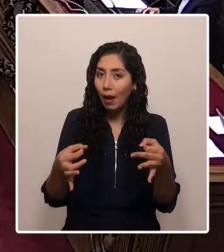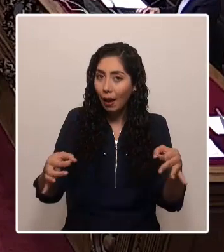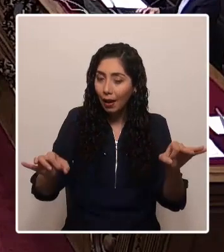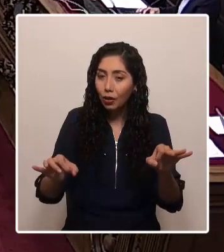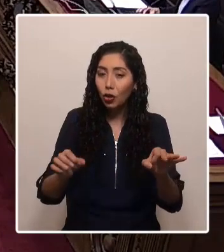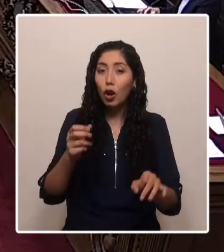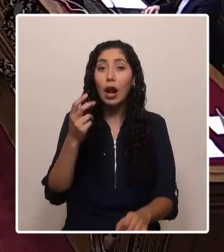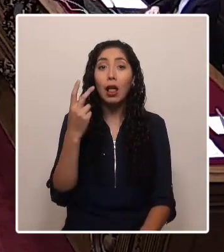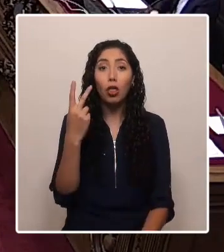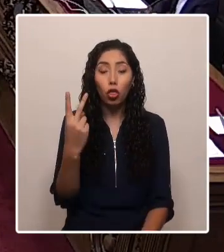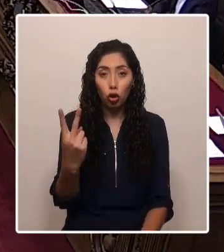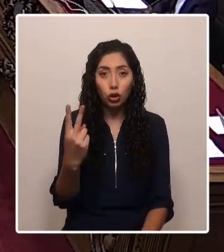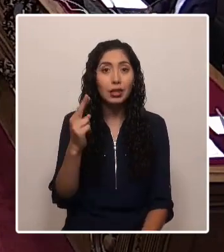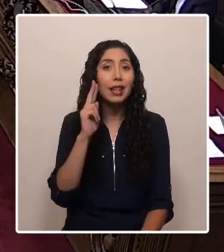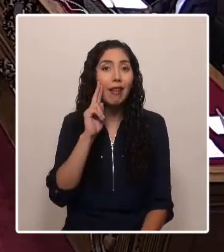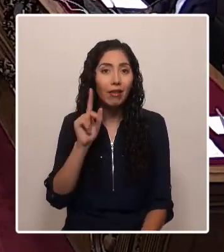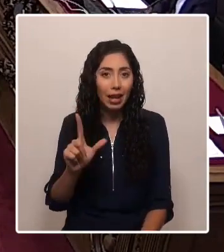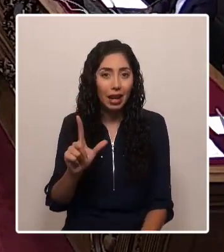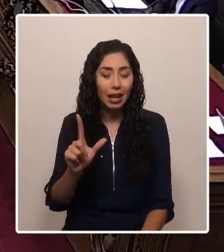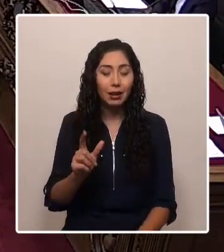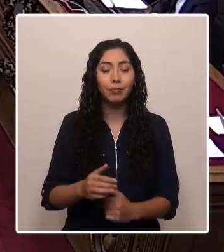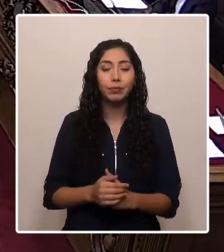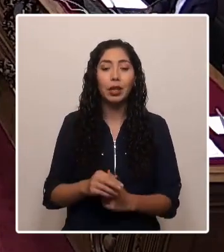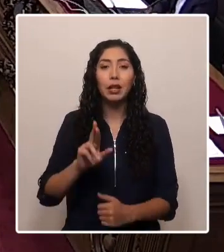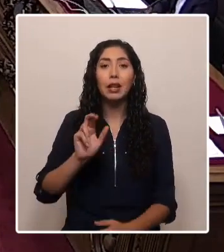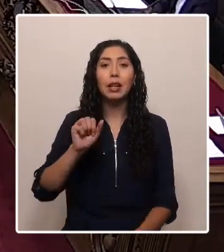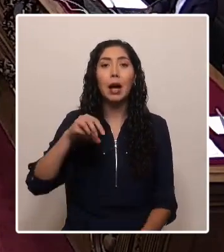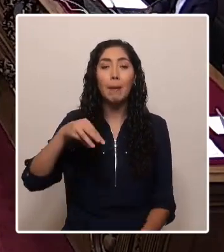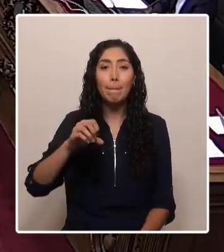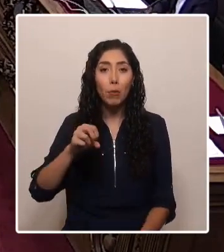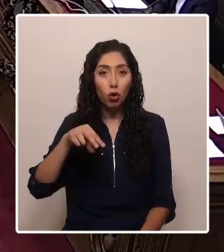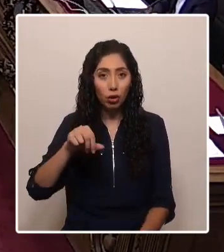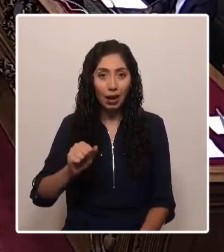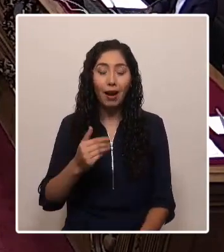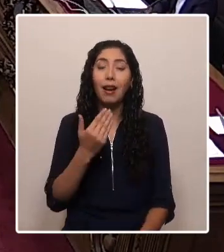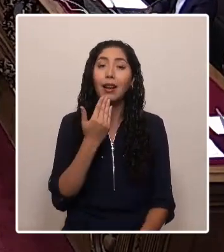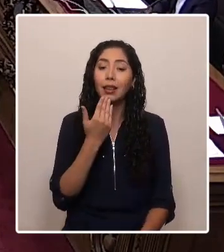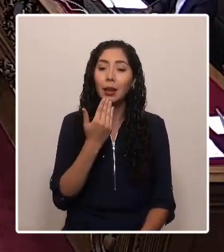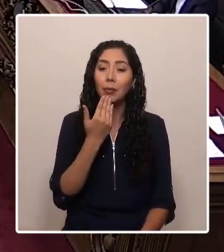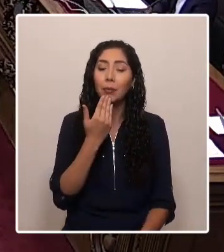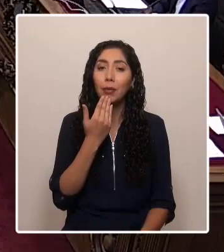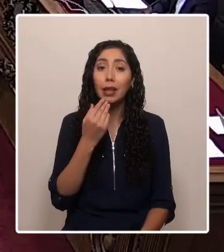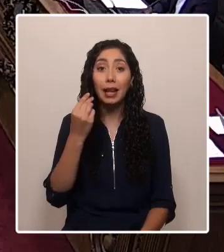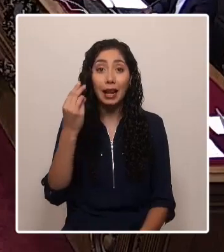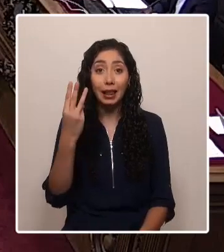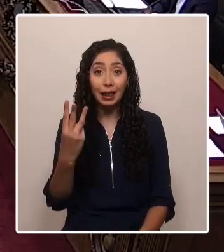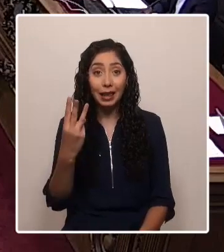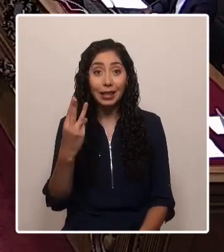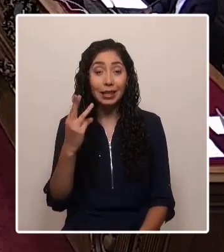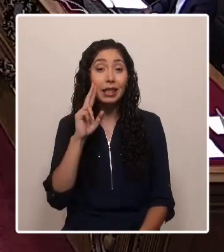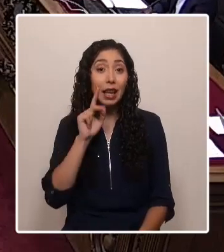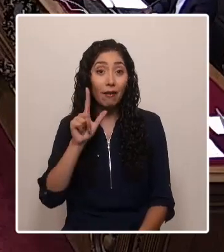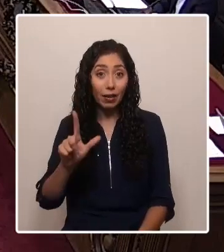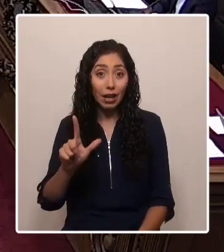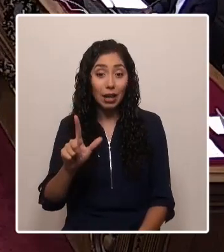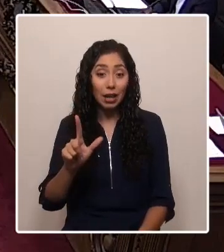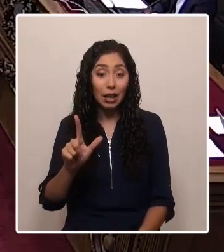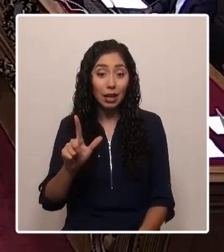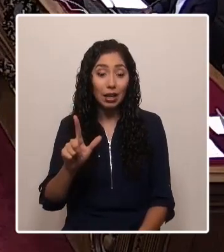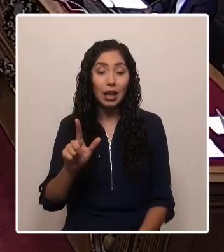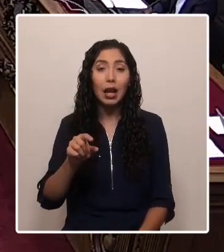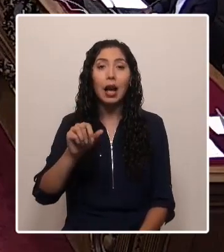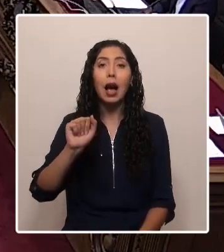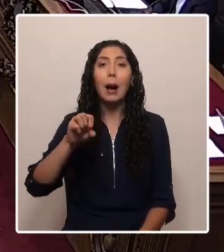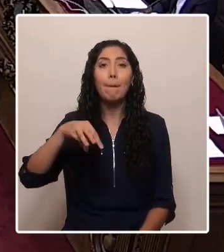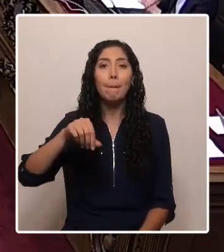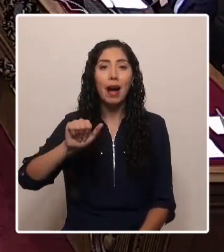2 de abril, Ramona Reyes, y el 3 del mismo mes, Amaya Alves. Muchas